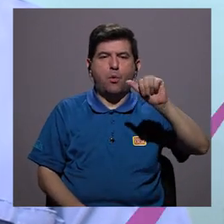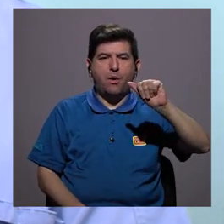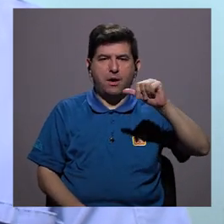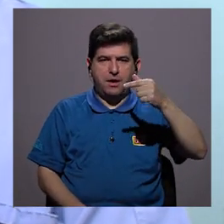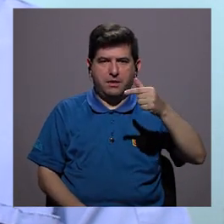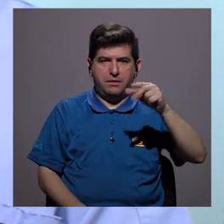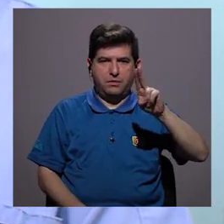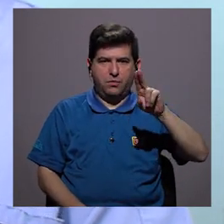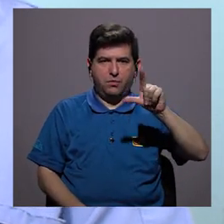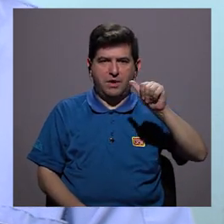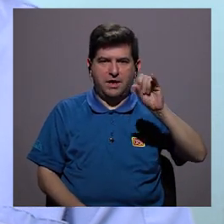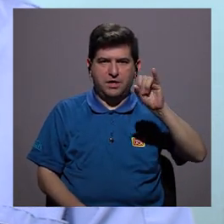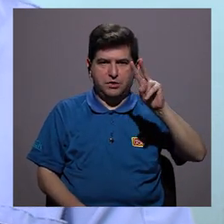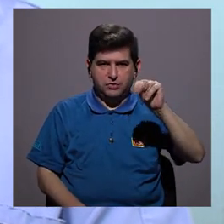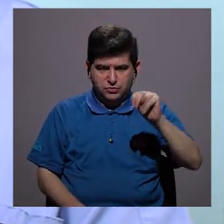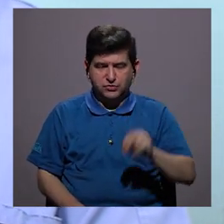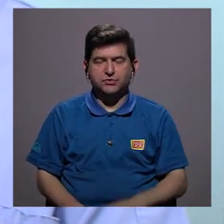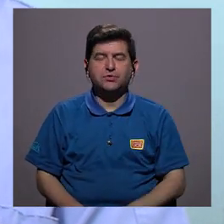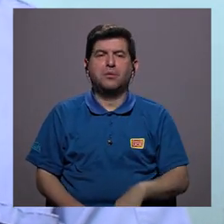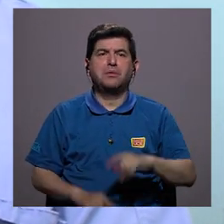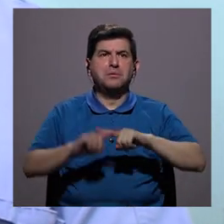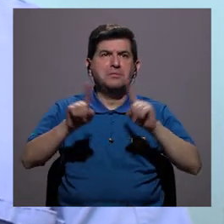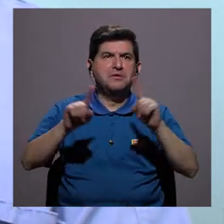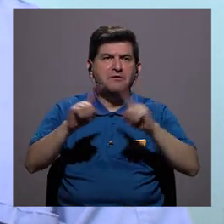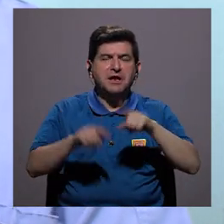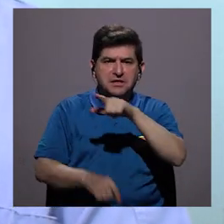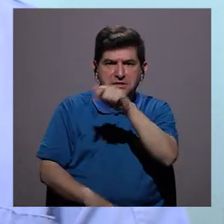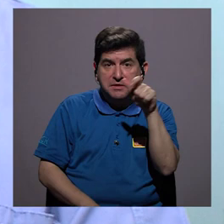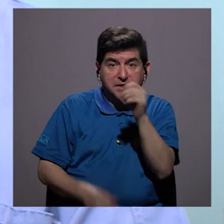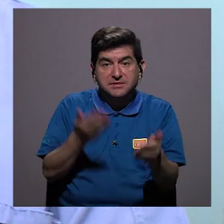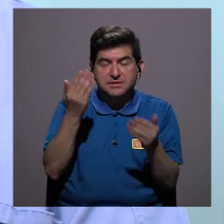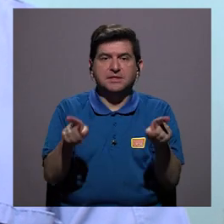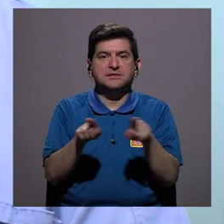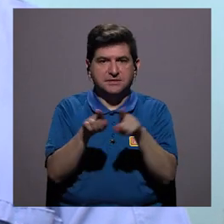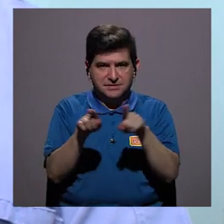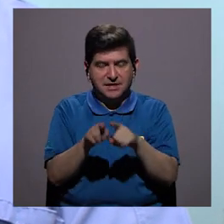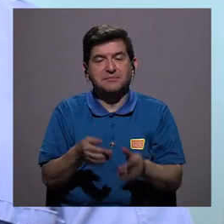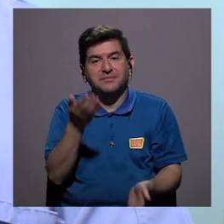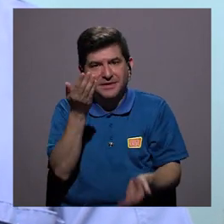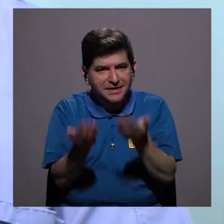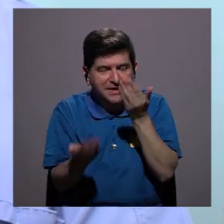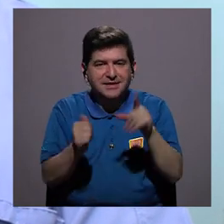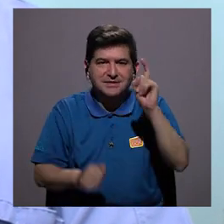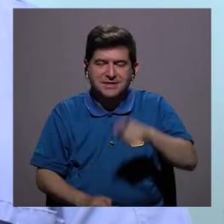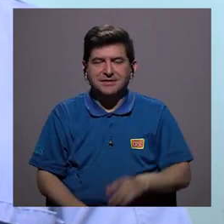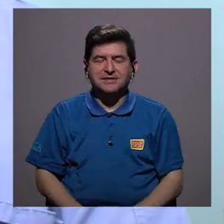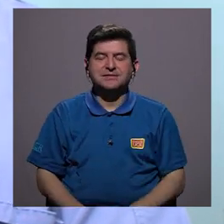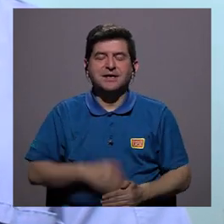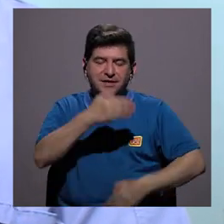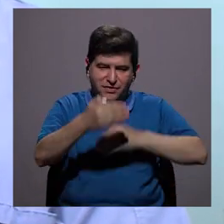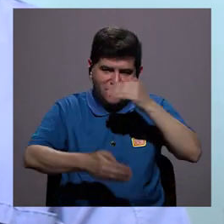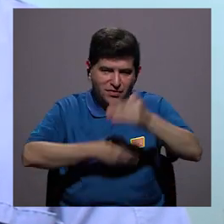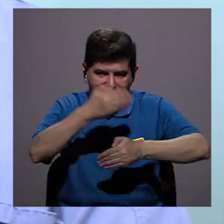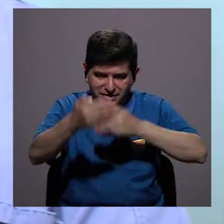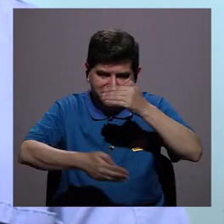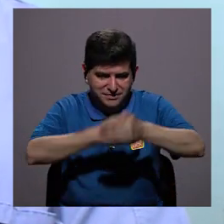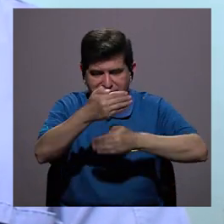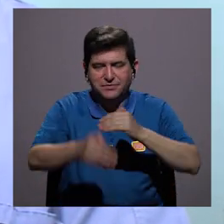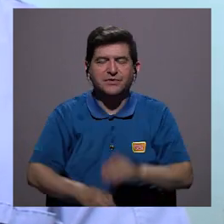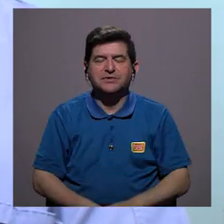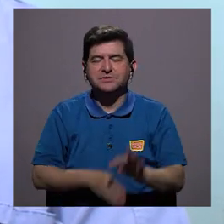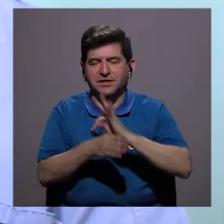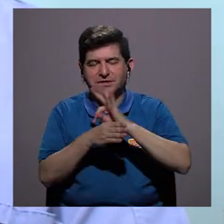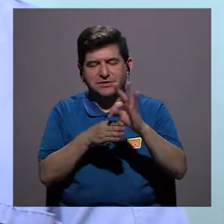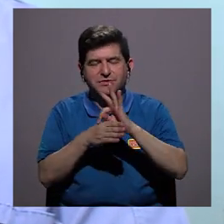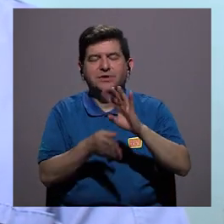se ha prolongado a través del sistema de esas venas superficiales, también puede ser necesario hacer una anticoagulación. Entonces requiere